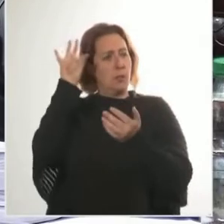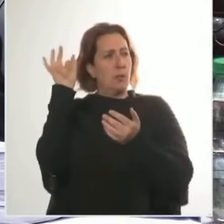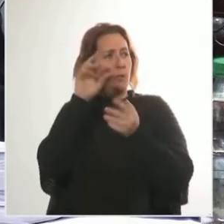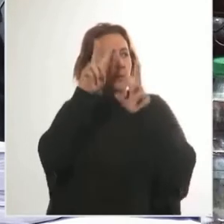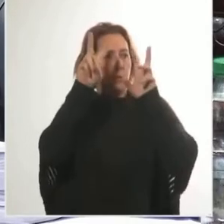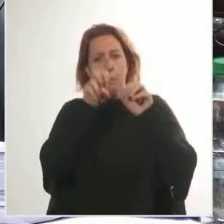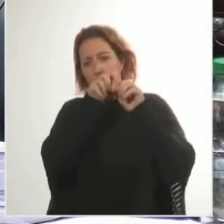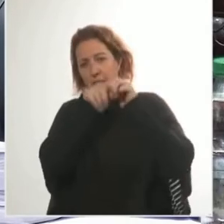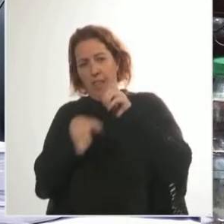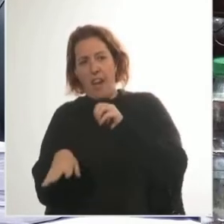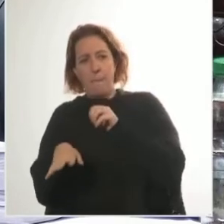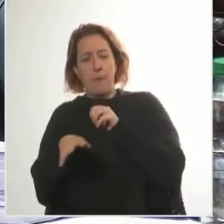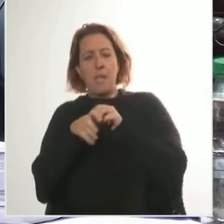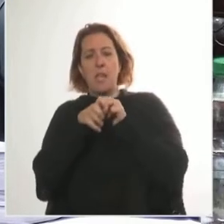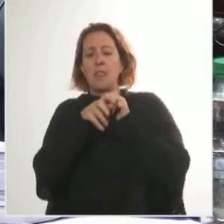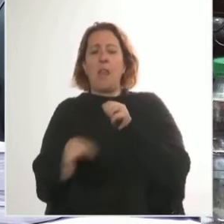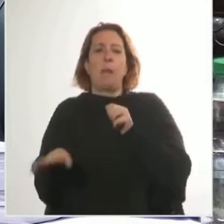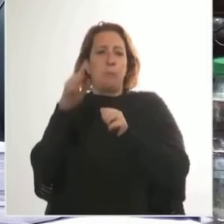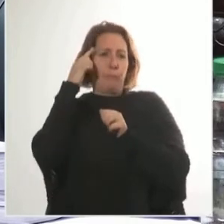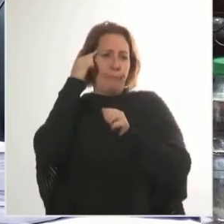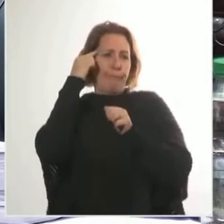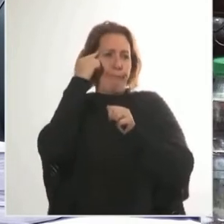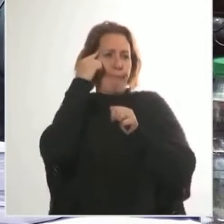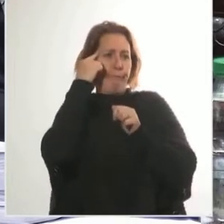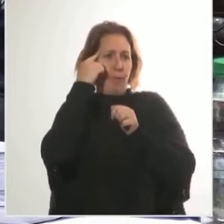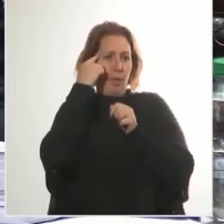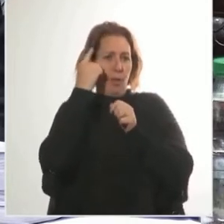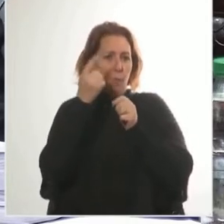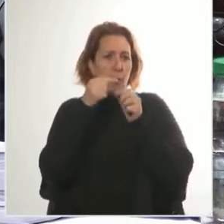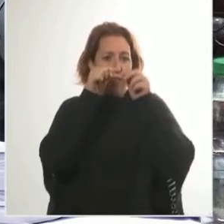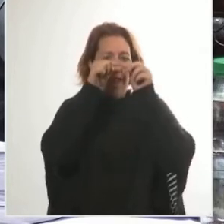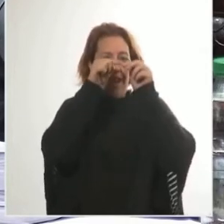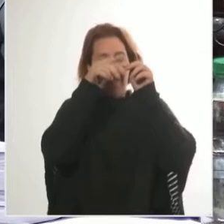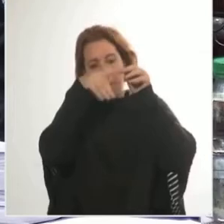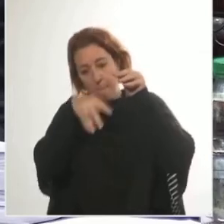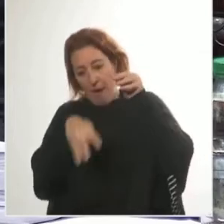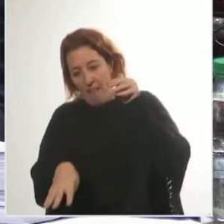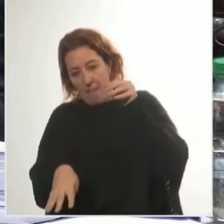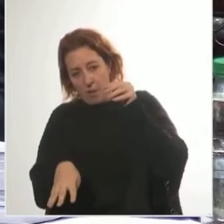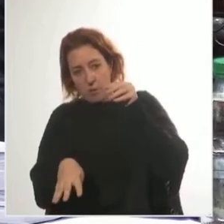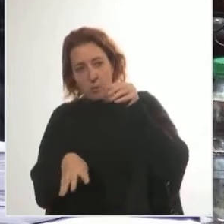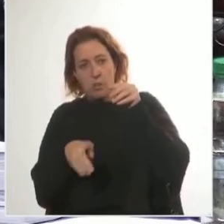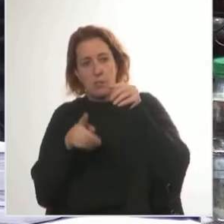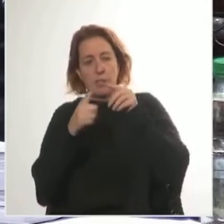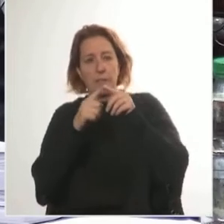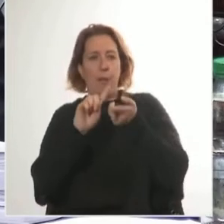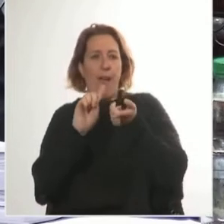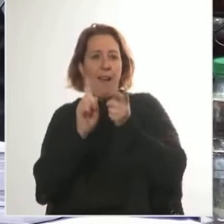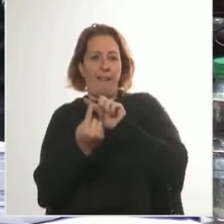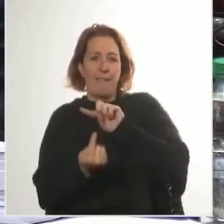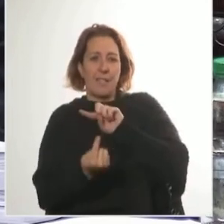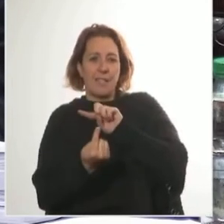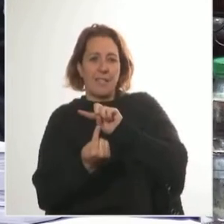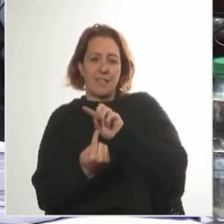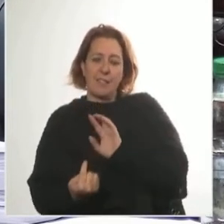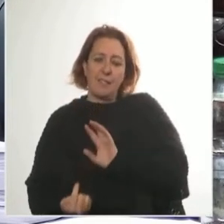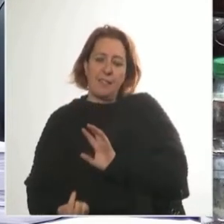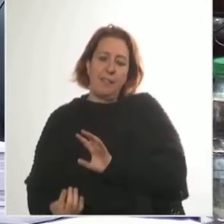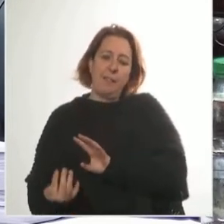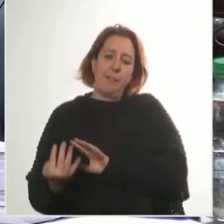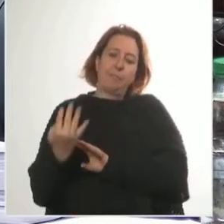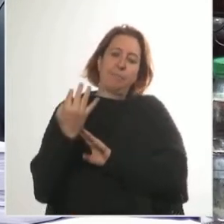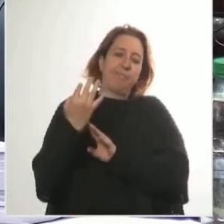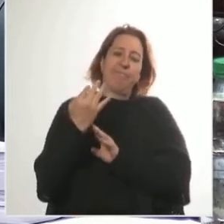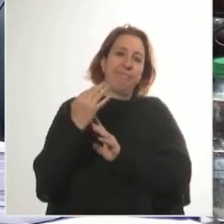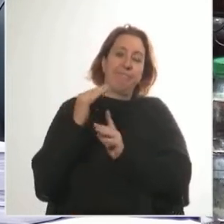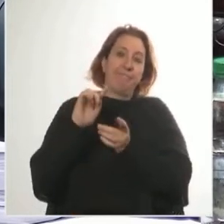parece que el derrame uno lo piensa como que se derrama de arriba hacia abajo. Y bueno, este parece un derrame que desafía los